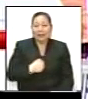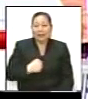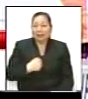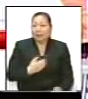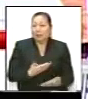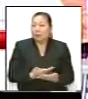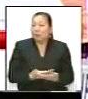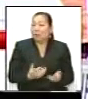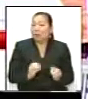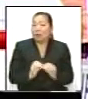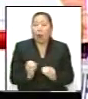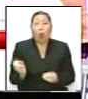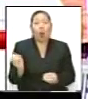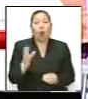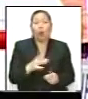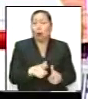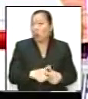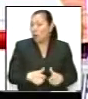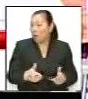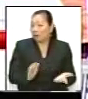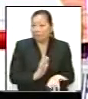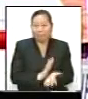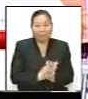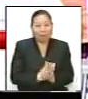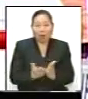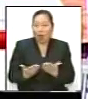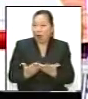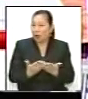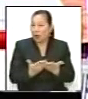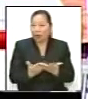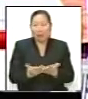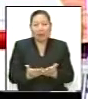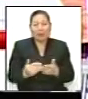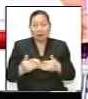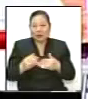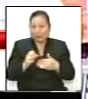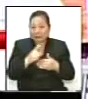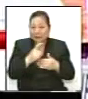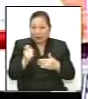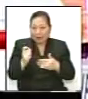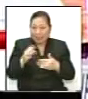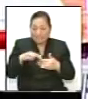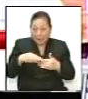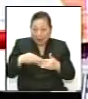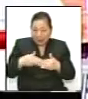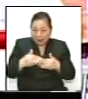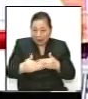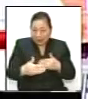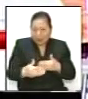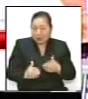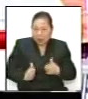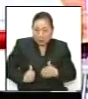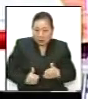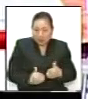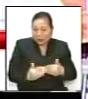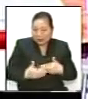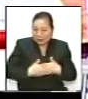que no han sido reubicados, a pesar de que el colegio se encuentra a 100 metros de un cauce,